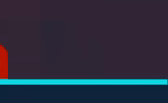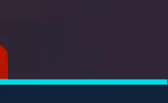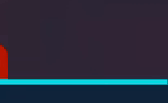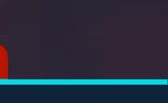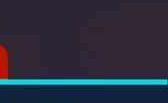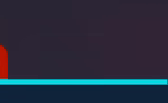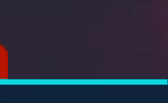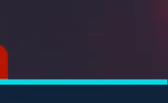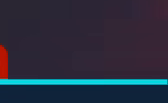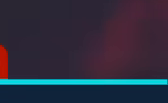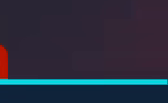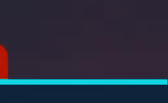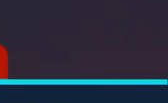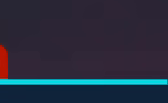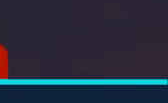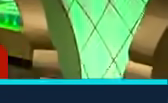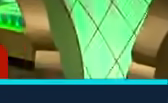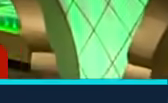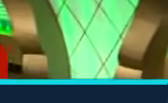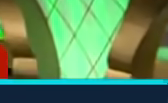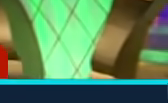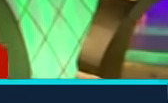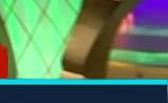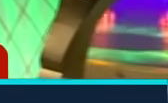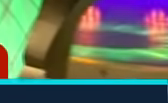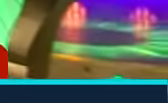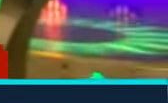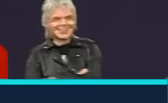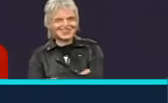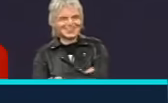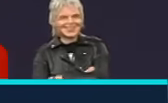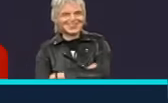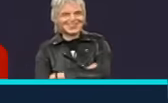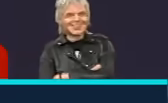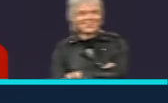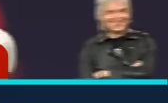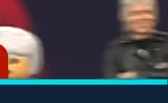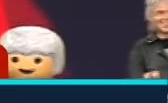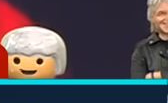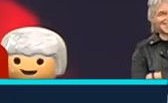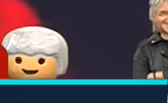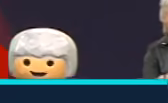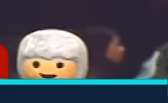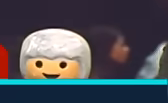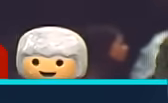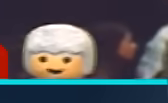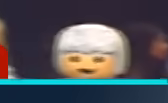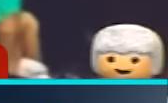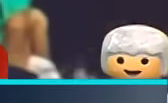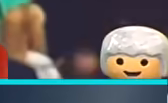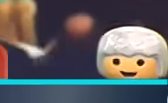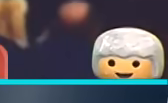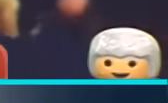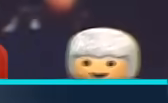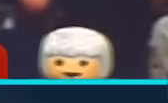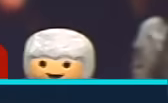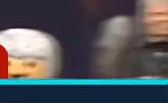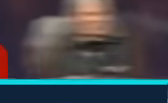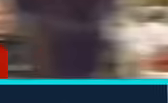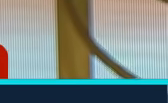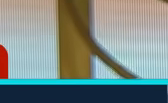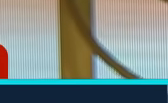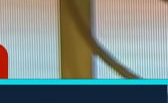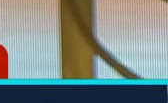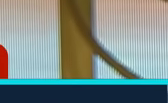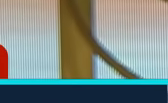una época era policía, policía, se chuta. Ahora, policía. Cambiando los tiempos. Bueno, son los tiempos